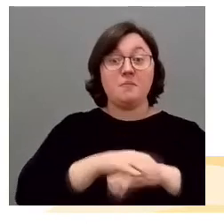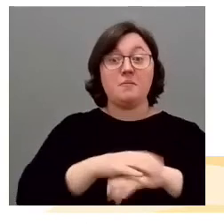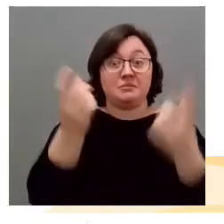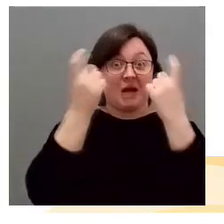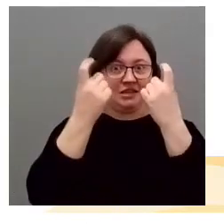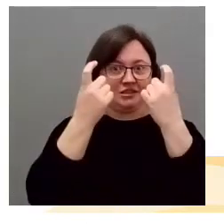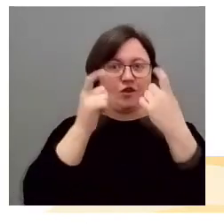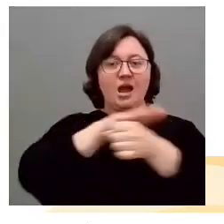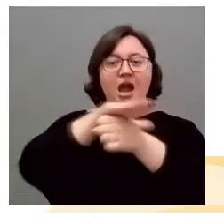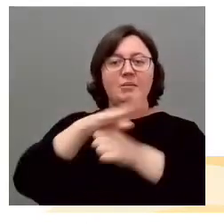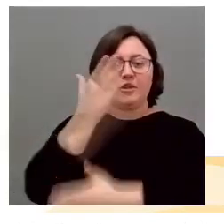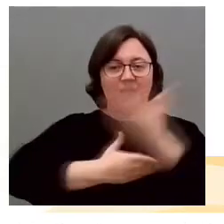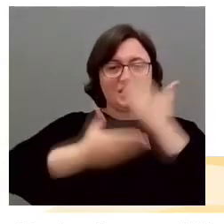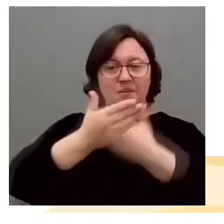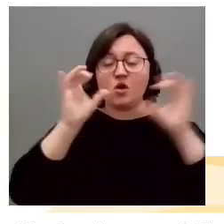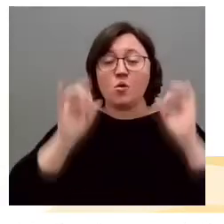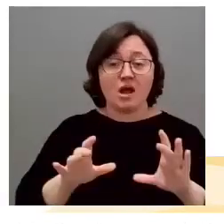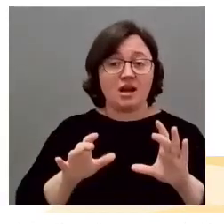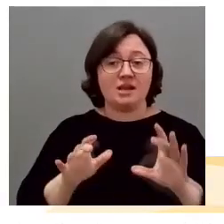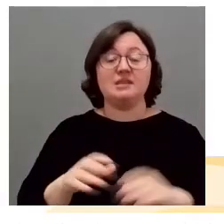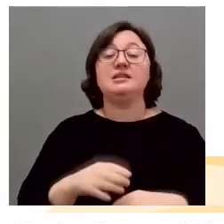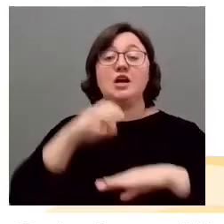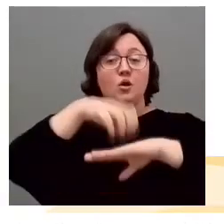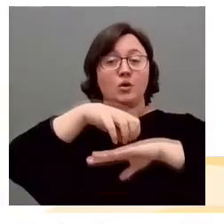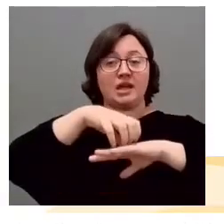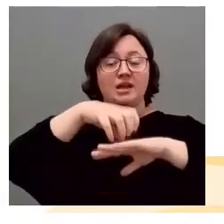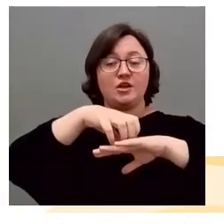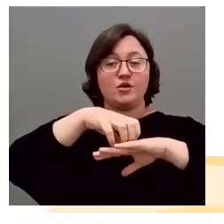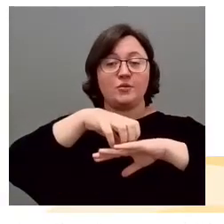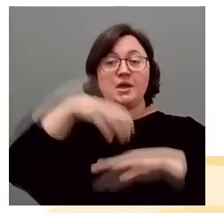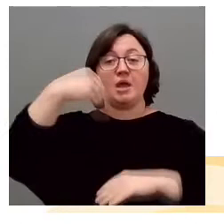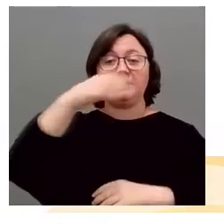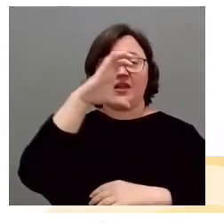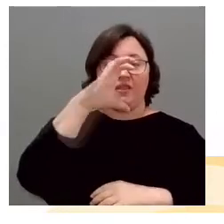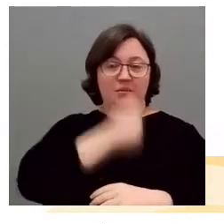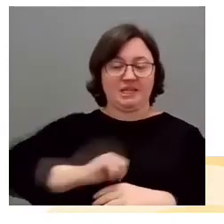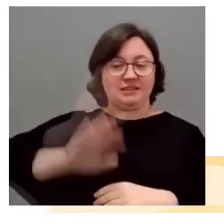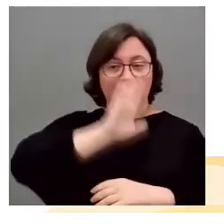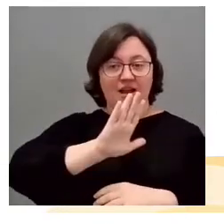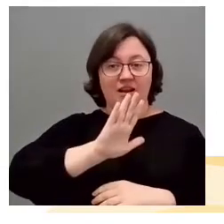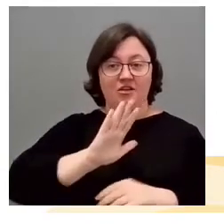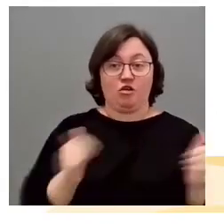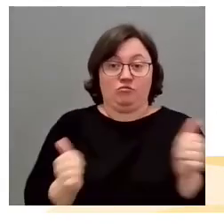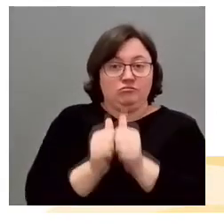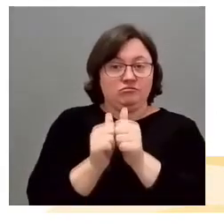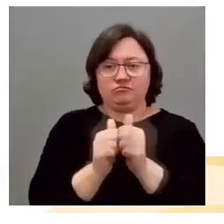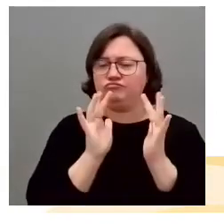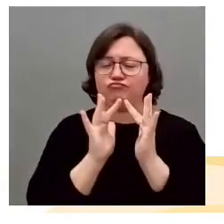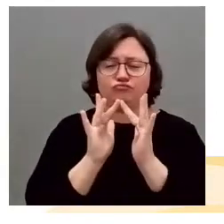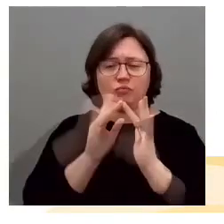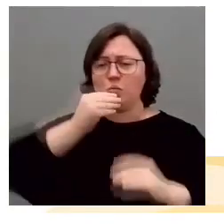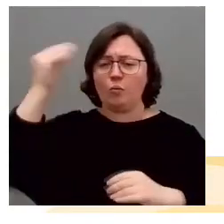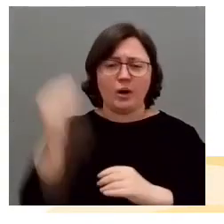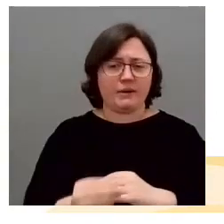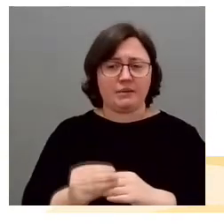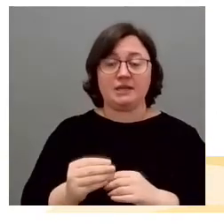para mí en el ámbito de la discapacidad, igual que también lo es Luis Cayo, presidente del CERMI, con el que pues tengo una buenísima relación